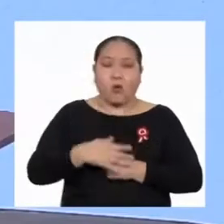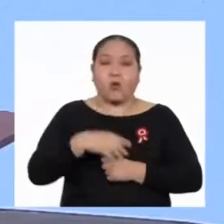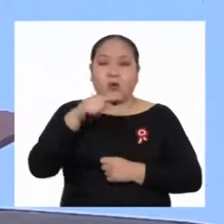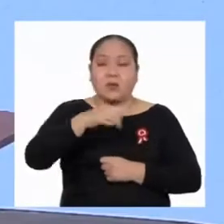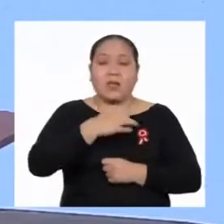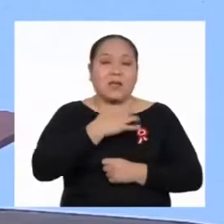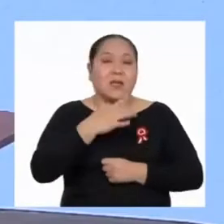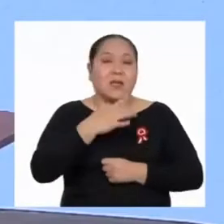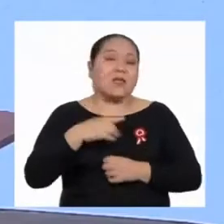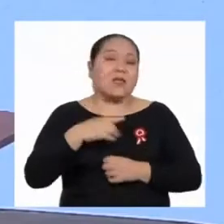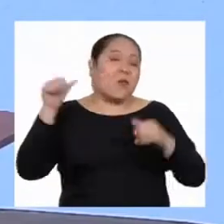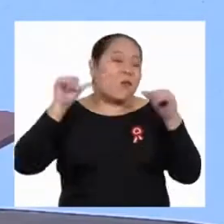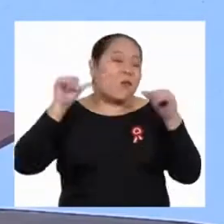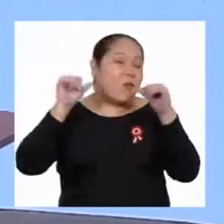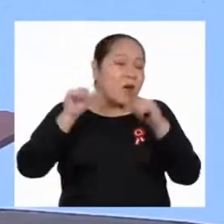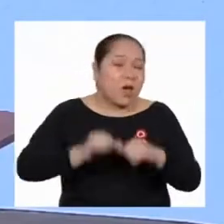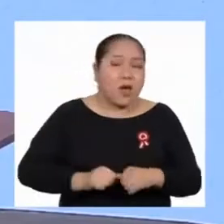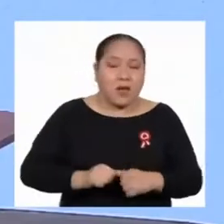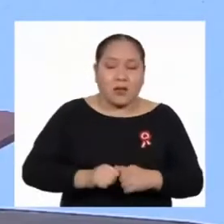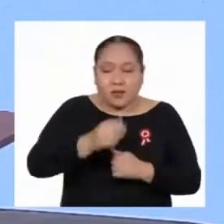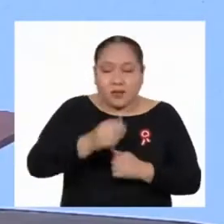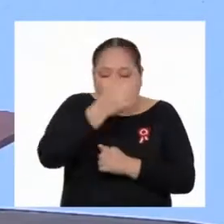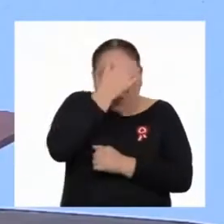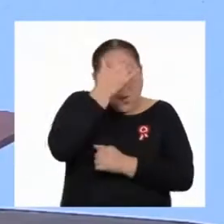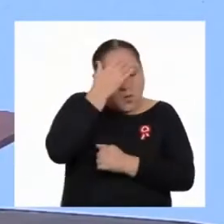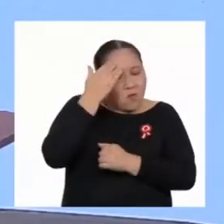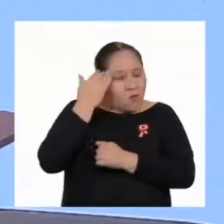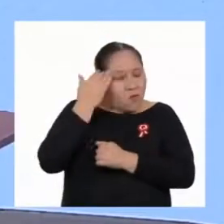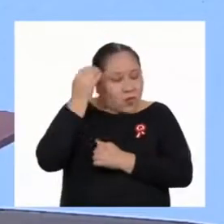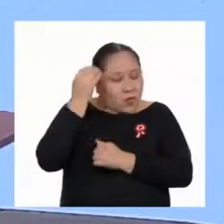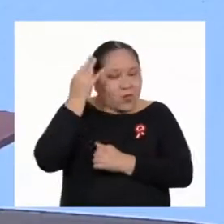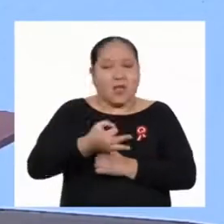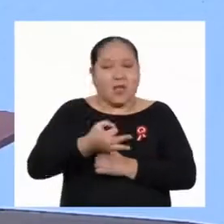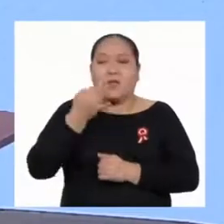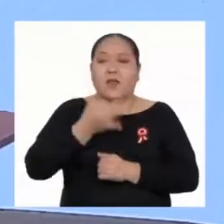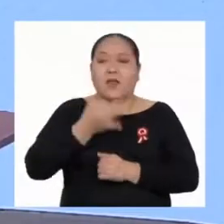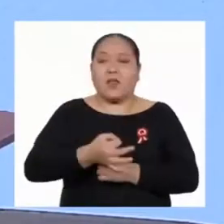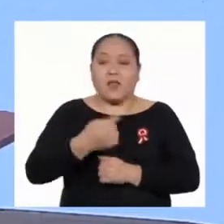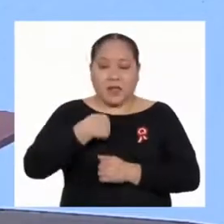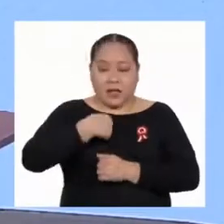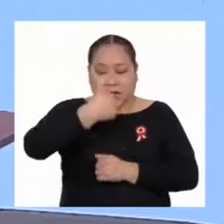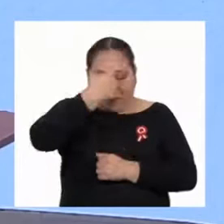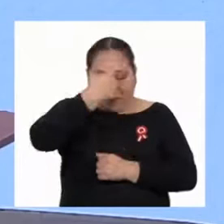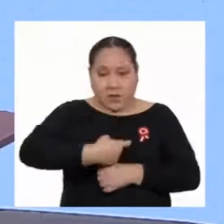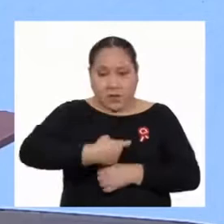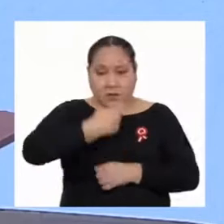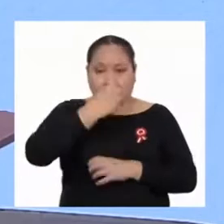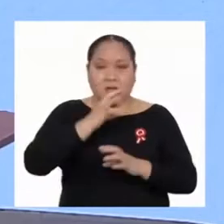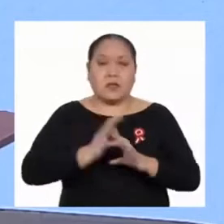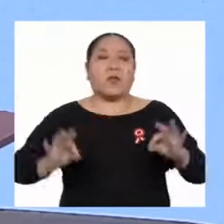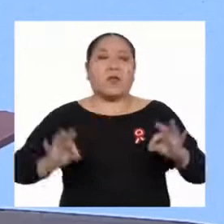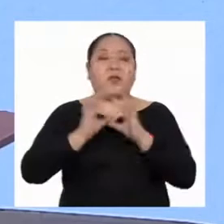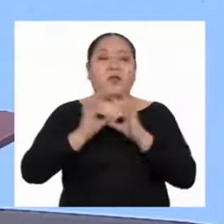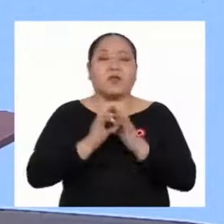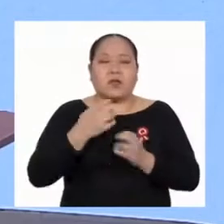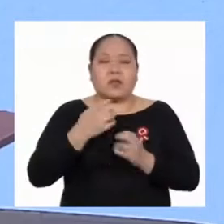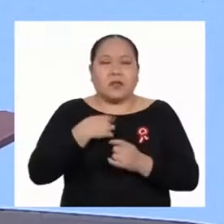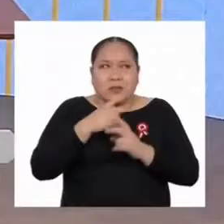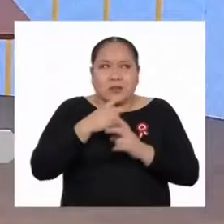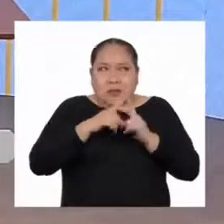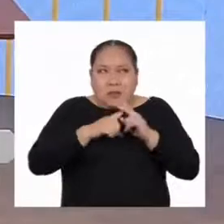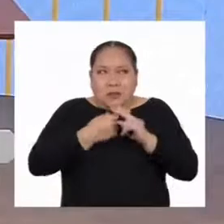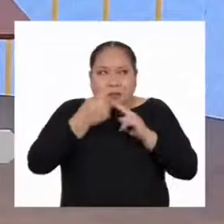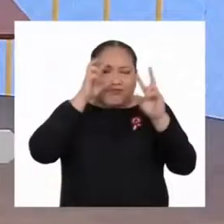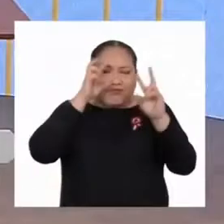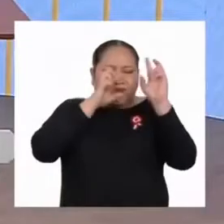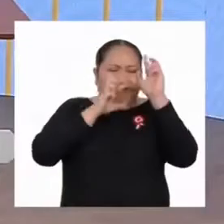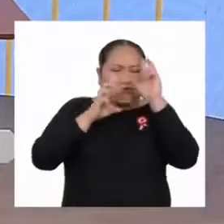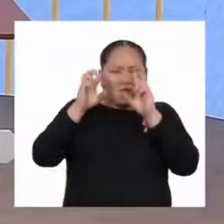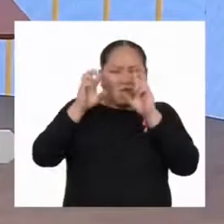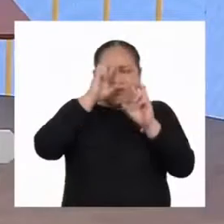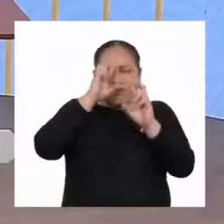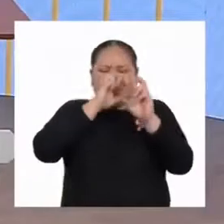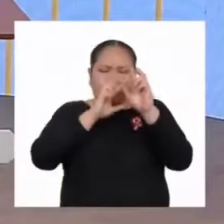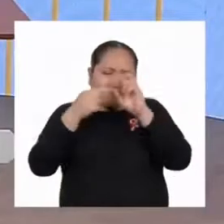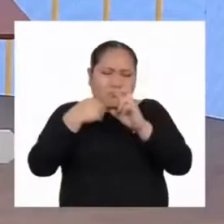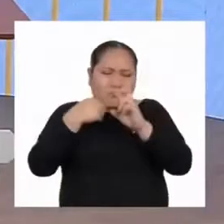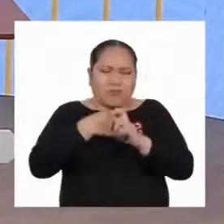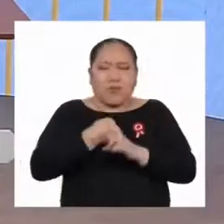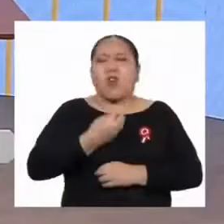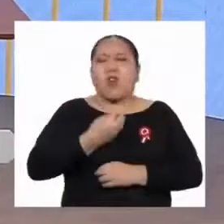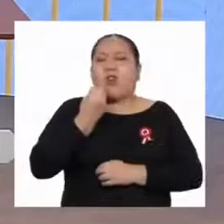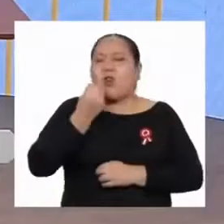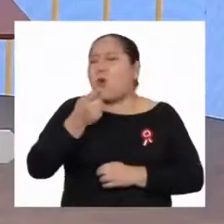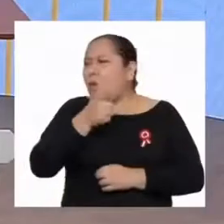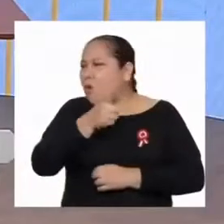siente tan mal que olvida lo valiosa que es y comienza a dudar de sí misma. ¿Cómo pueden